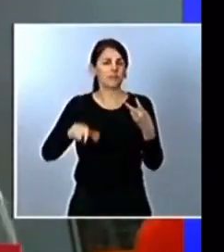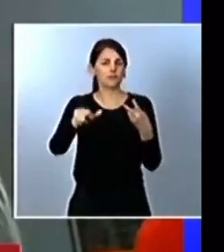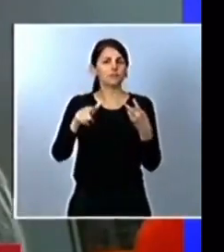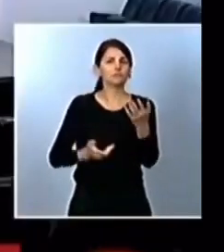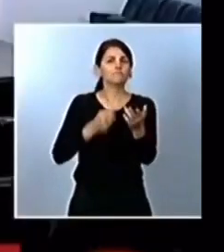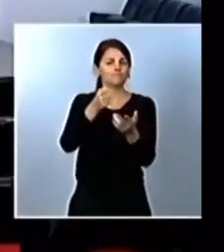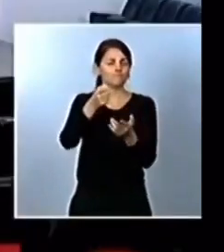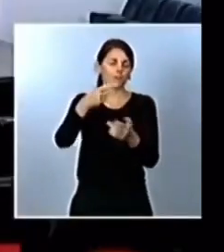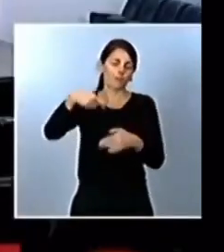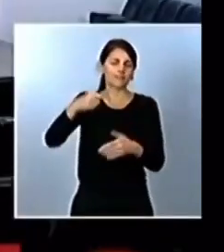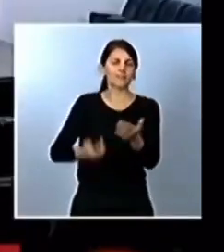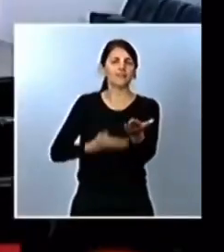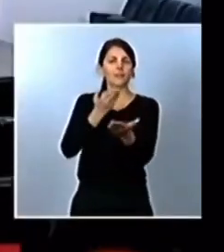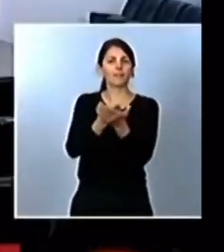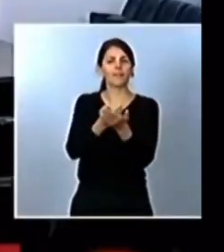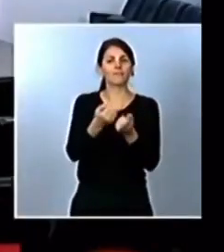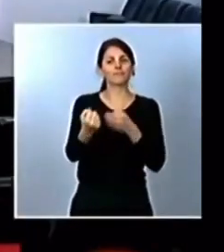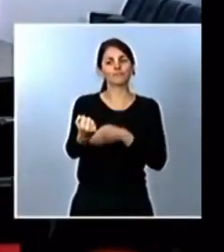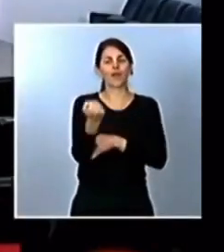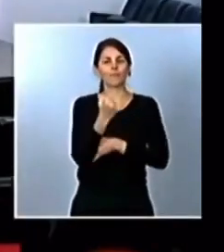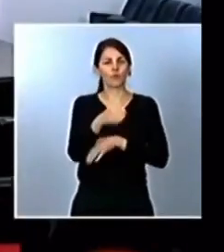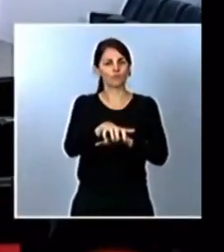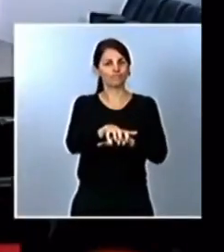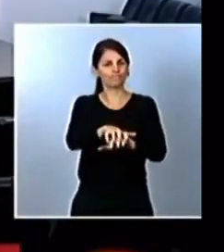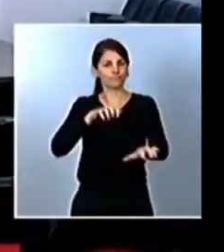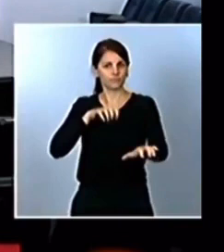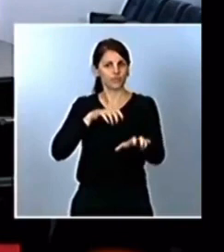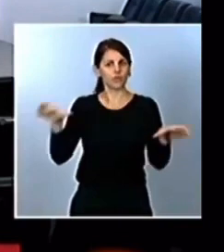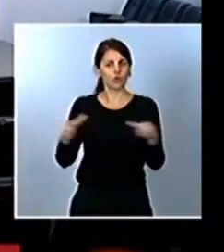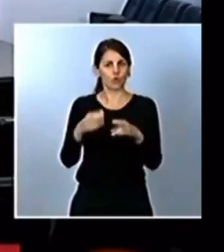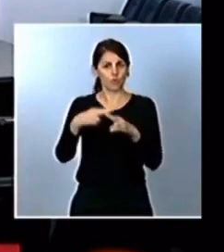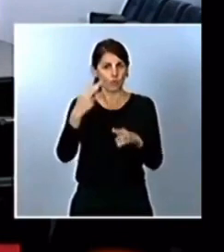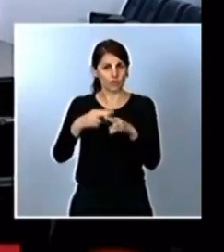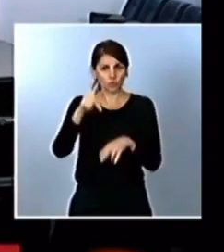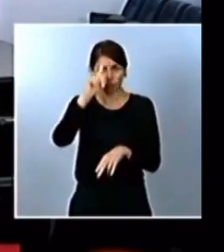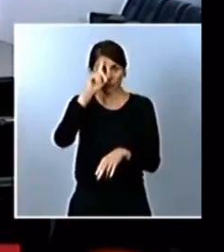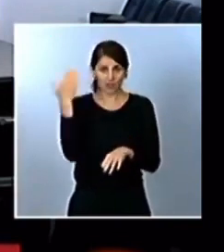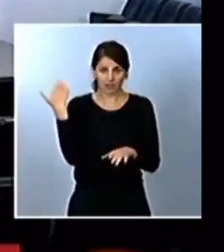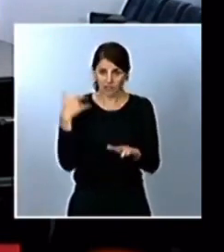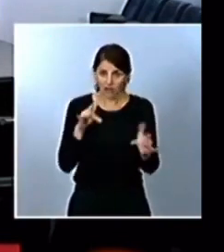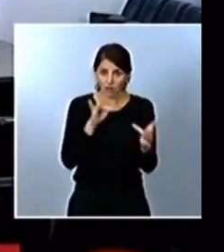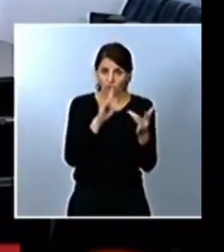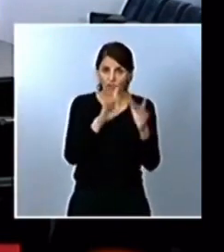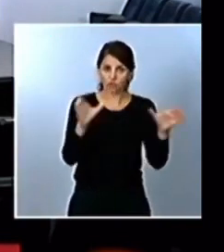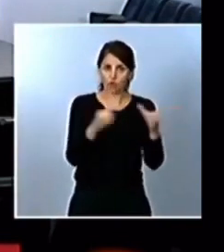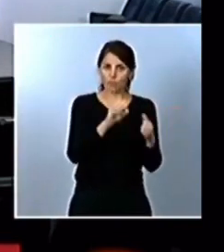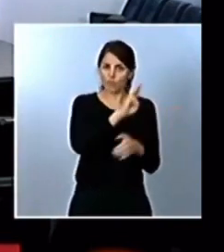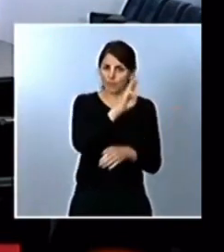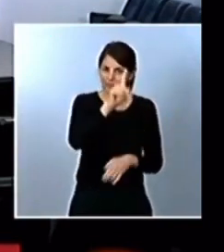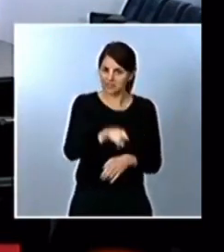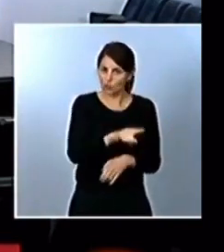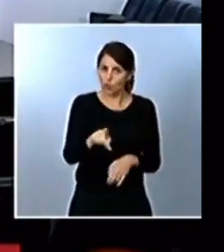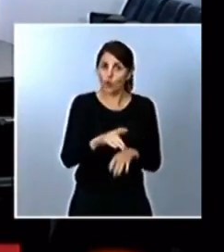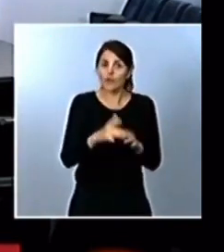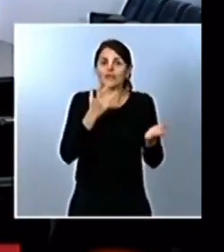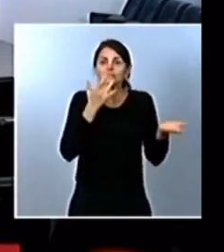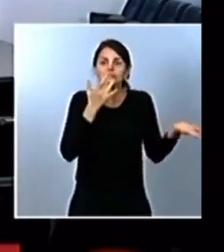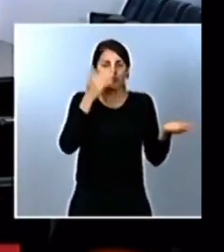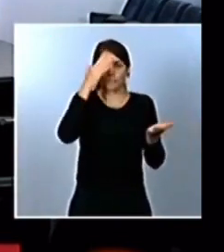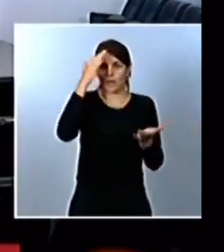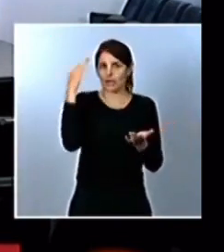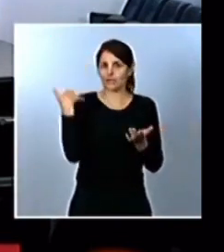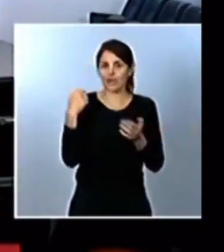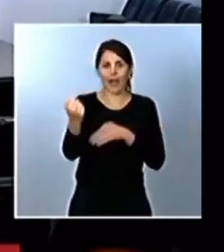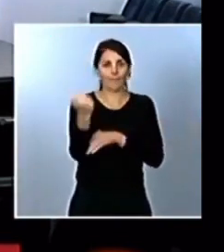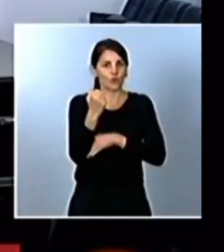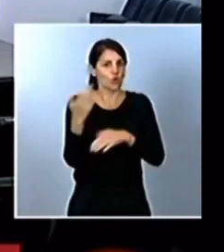ya esta misma semana. No sé si ha habido ya contactos con el Partido Popular y si temen que no la apoyen, puesto que en primavera votaron